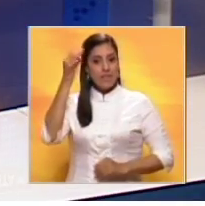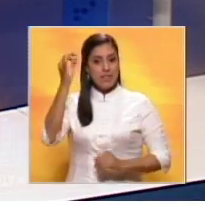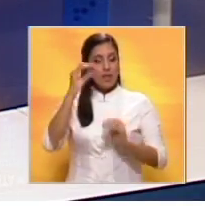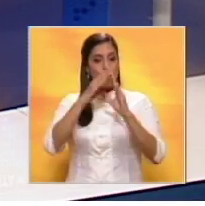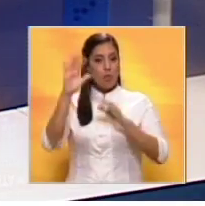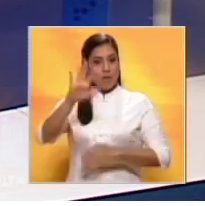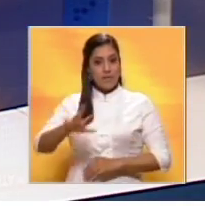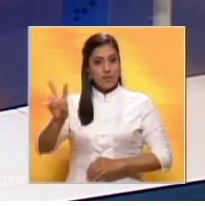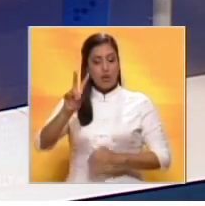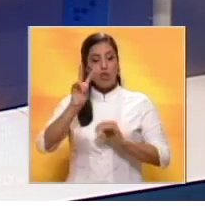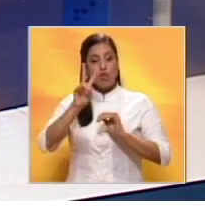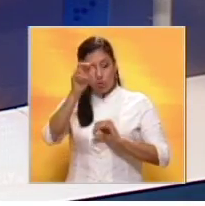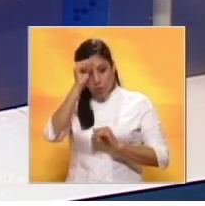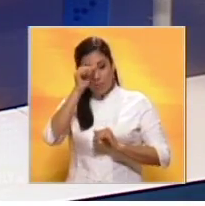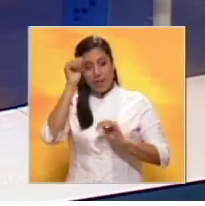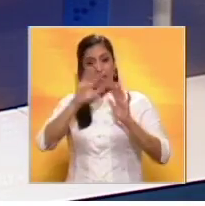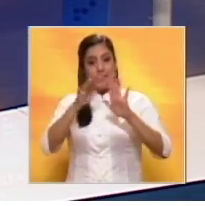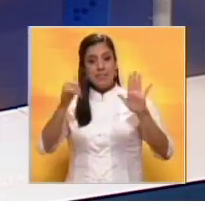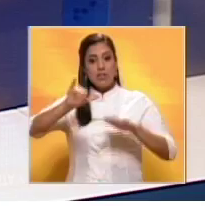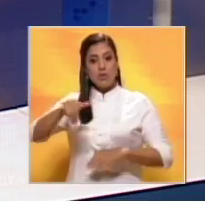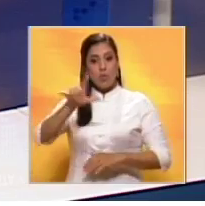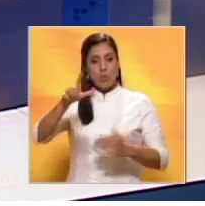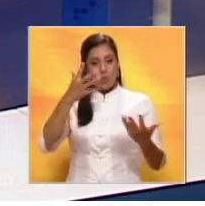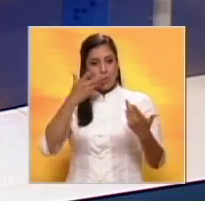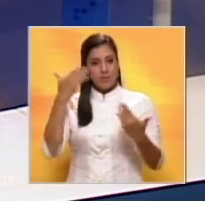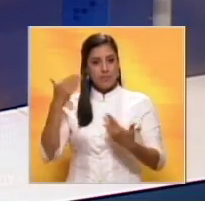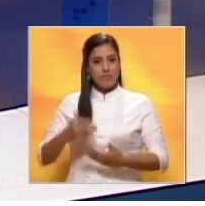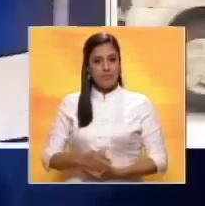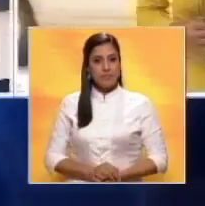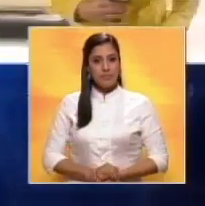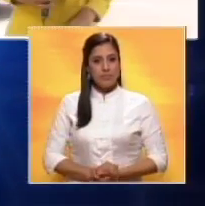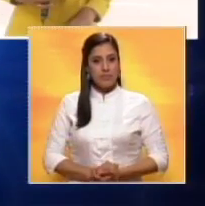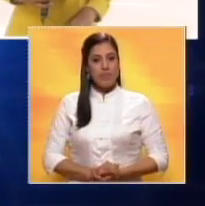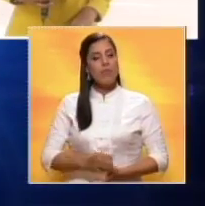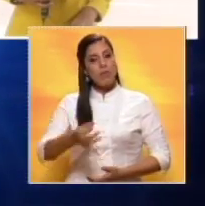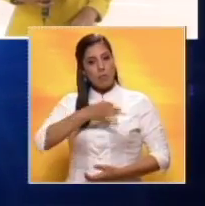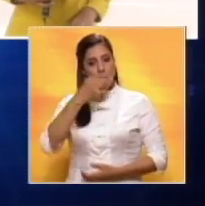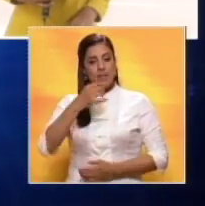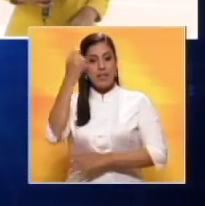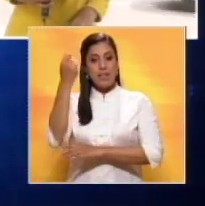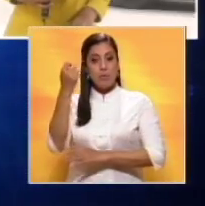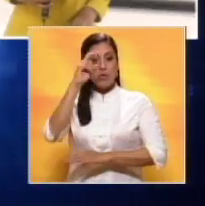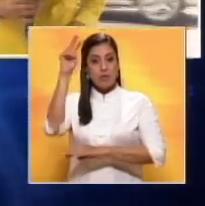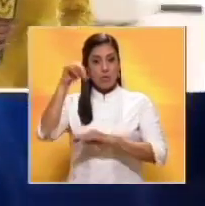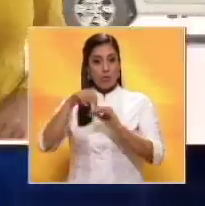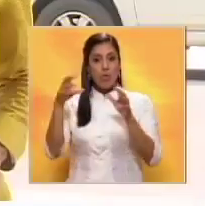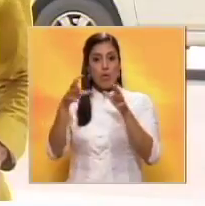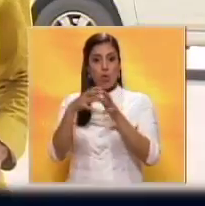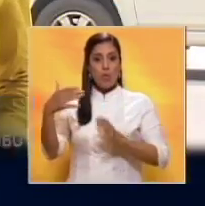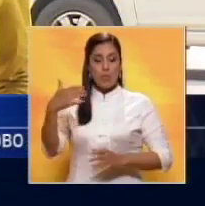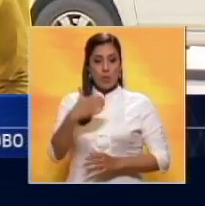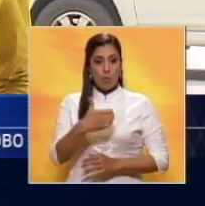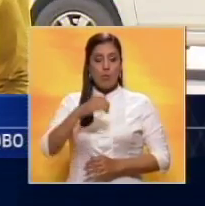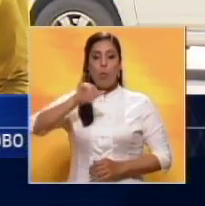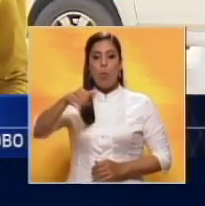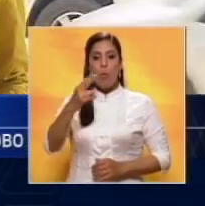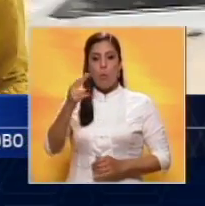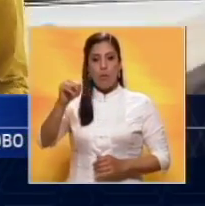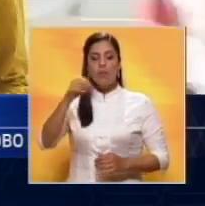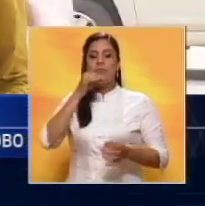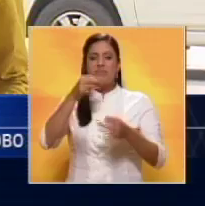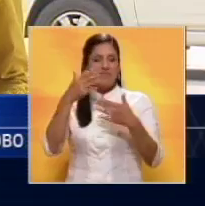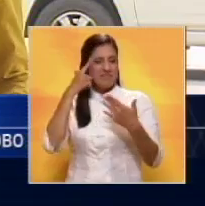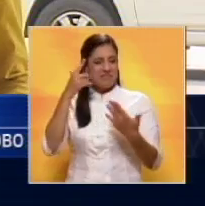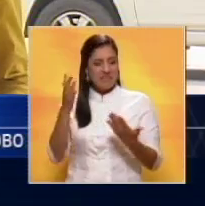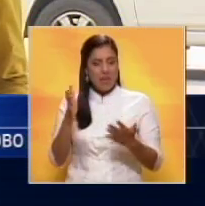en todo el país este domingo 16 de julio. Mauli Aldana nos cuenta más. Buenas tardes. El diputado de la Asamblea Nacional por la Unidad, Juan Miguel Mateos,